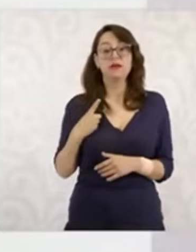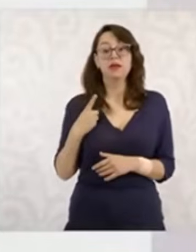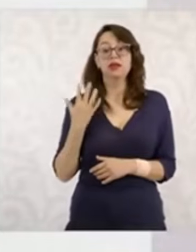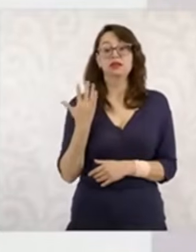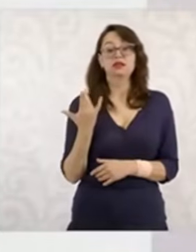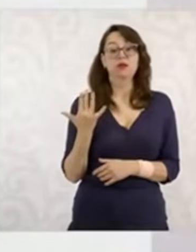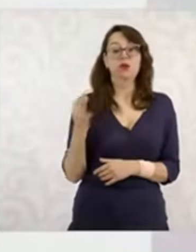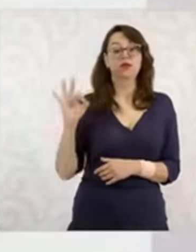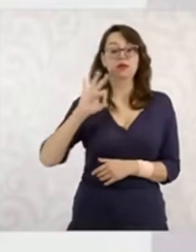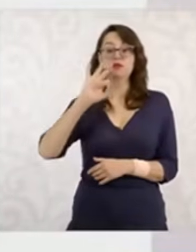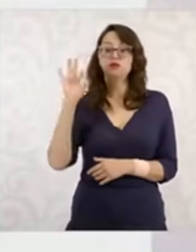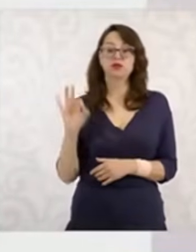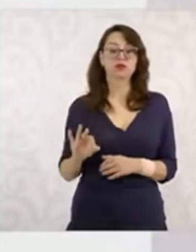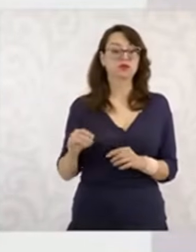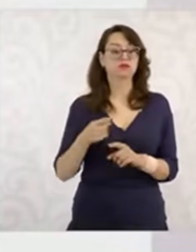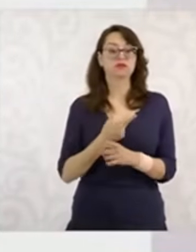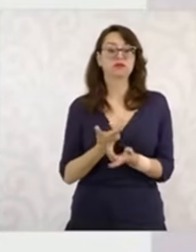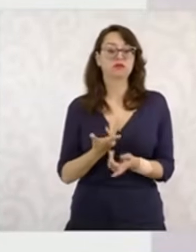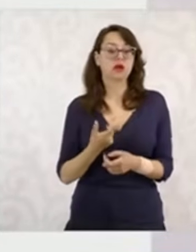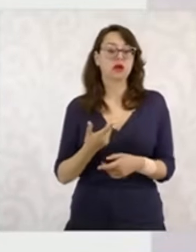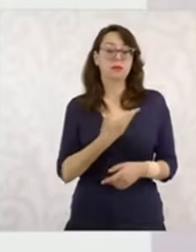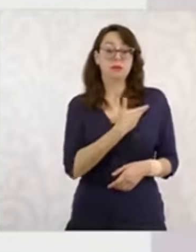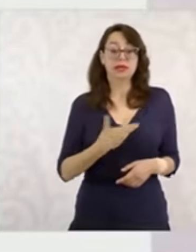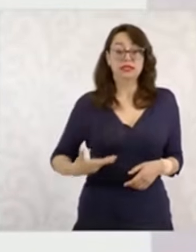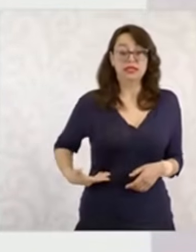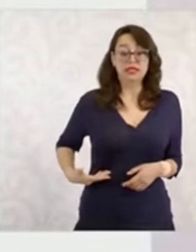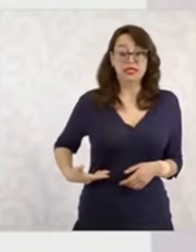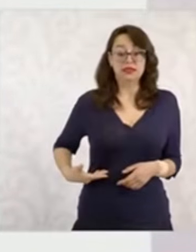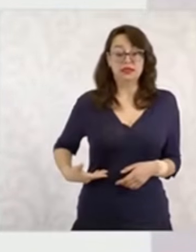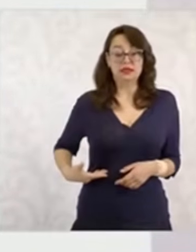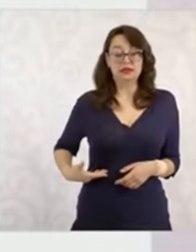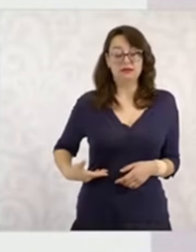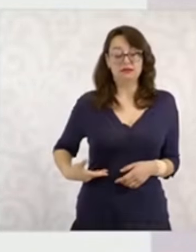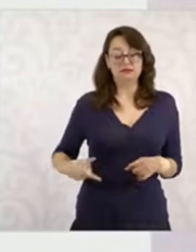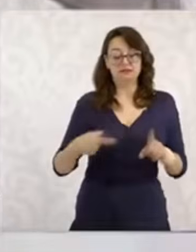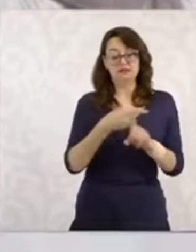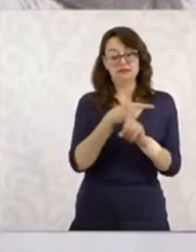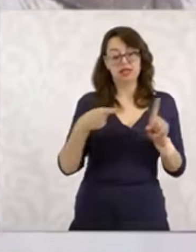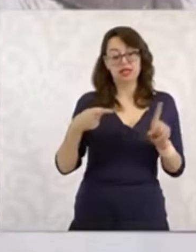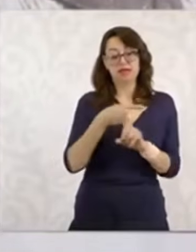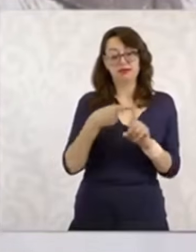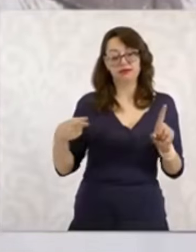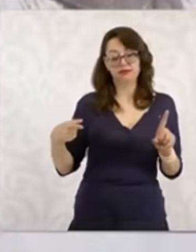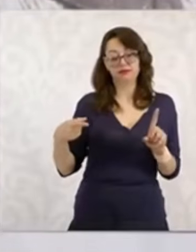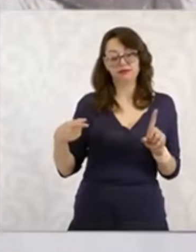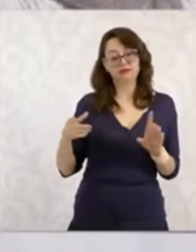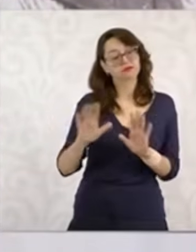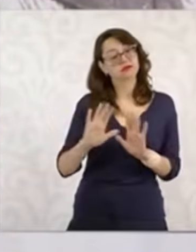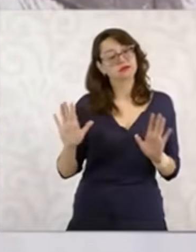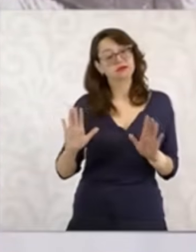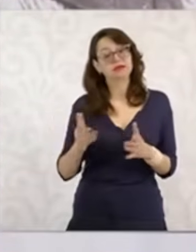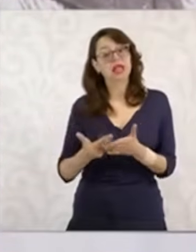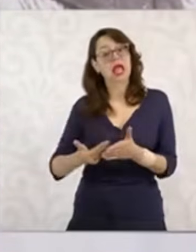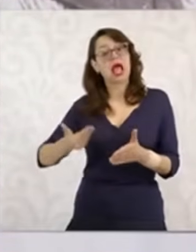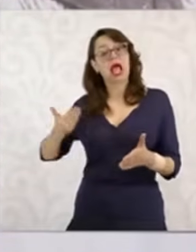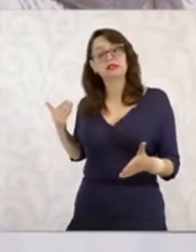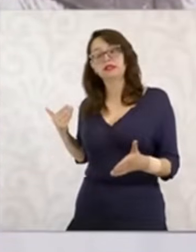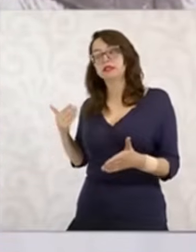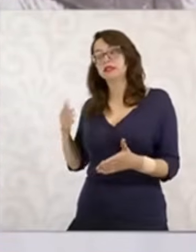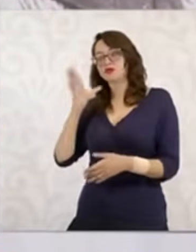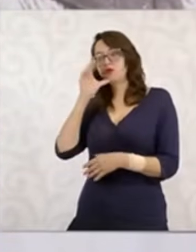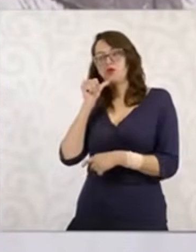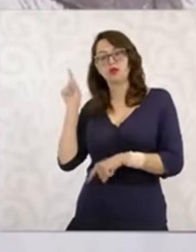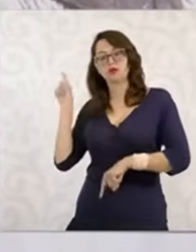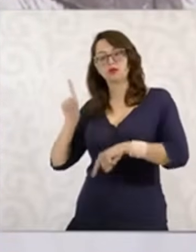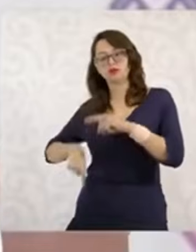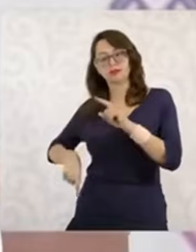Como pensión. Ya lo que ganaron antes, eso pues ya no se puede mover. Pero a partir